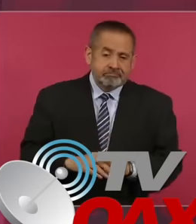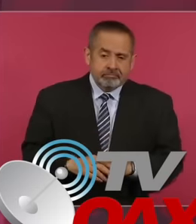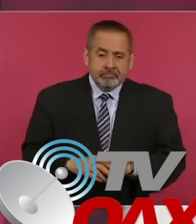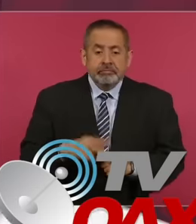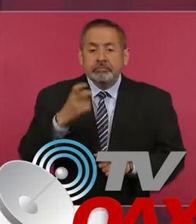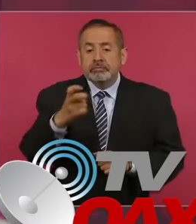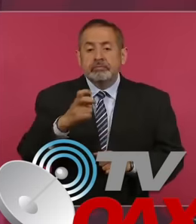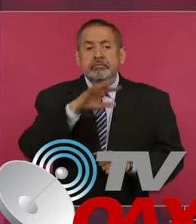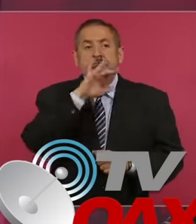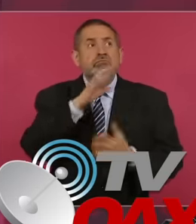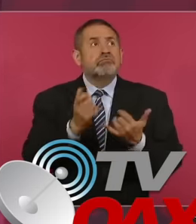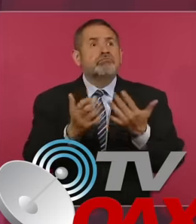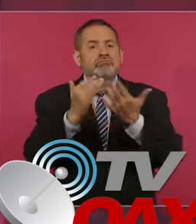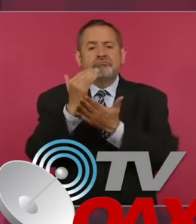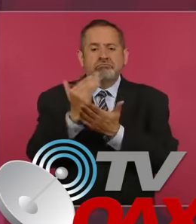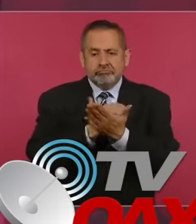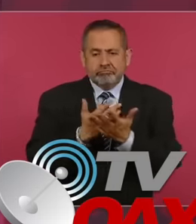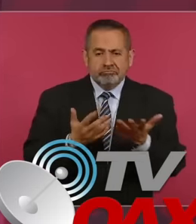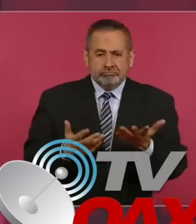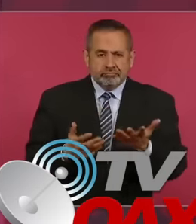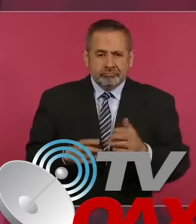contaminar